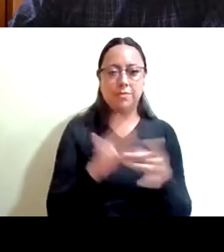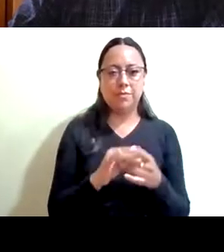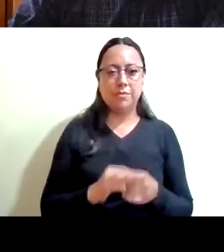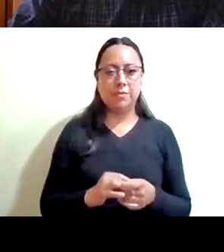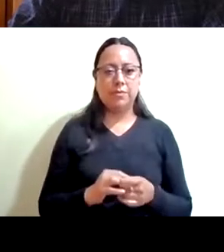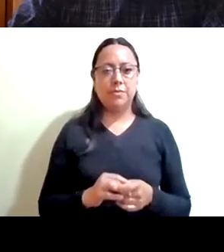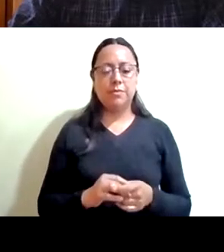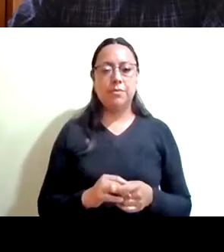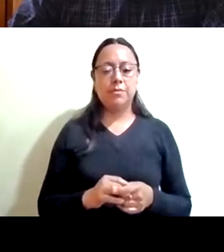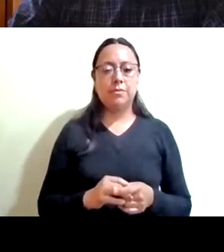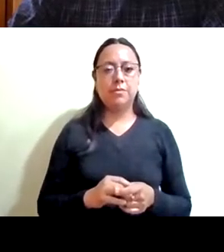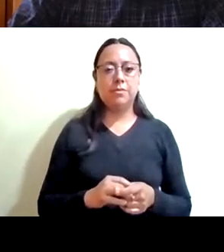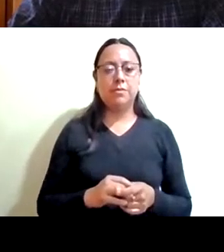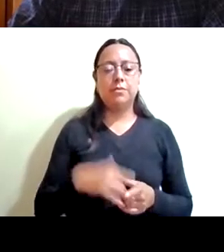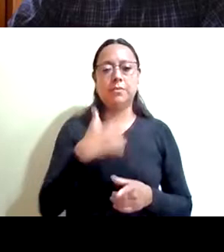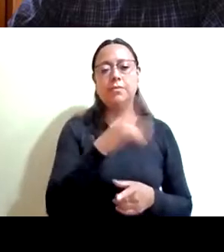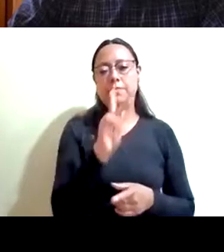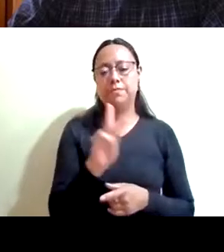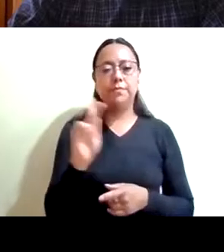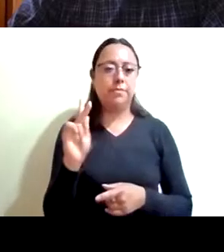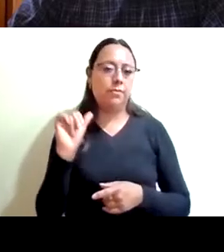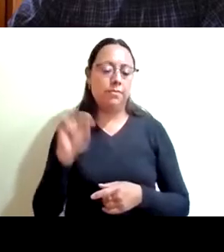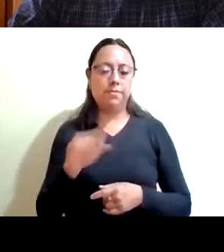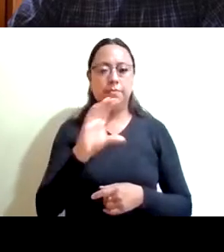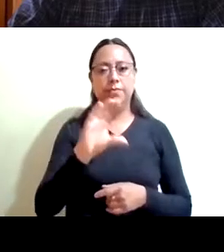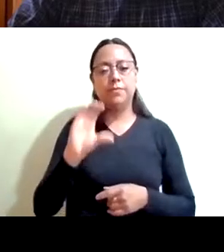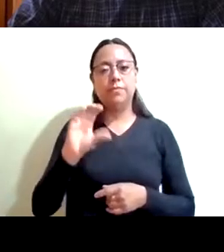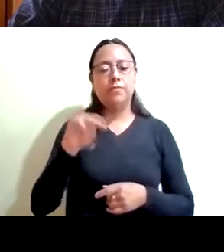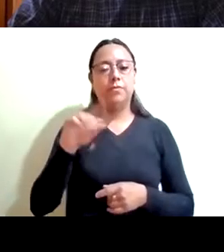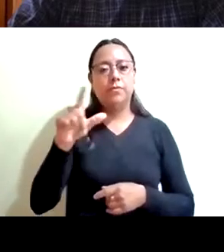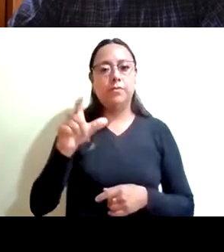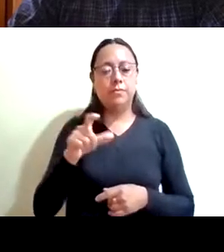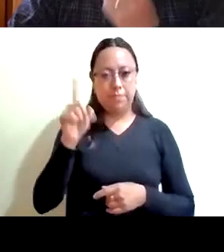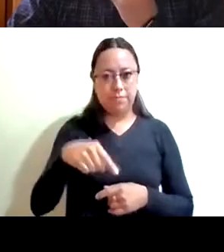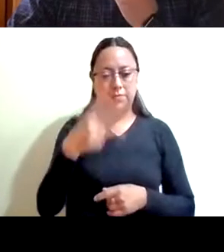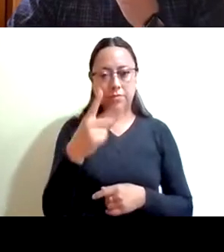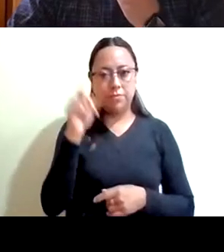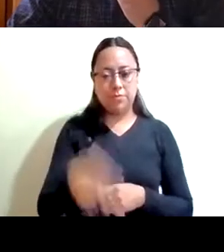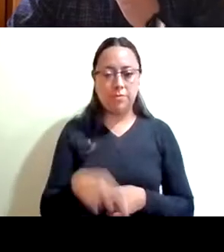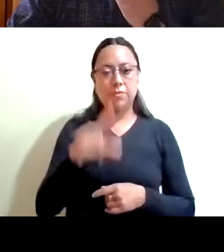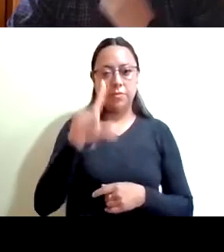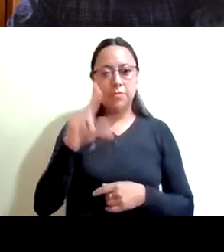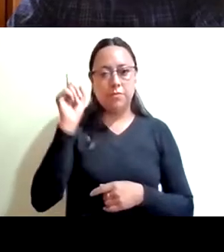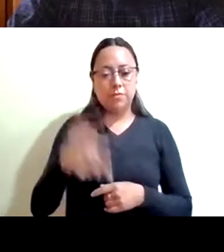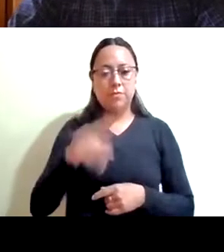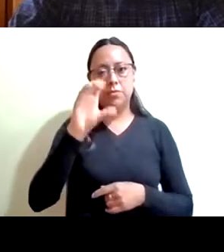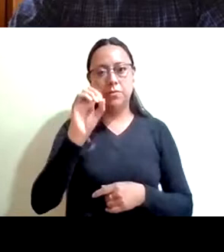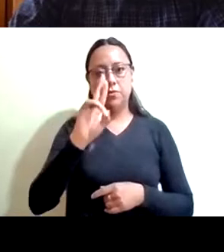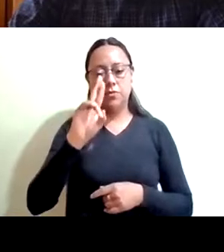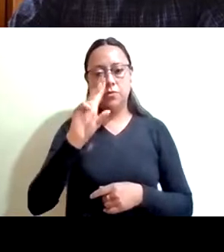oficio GPPAM CCM /2 /L /coordinación CBR